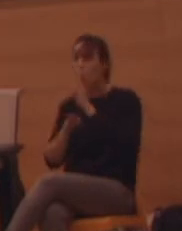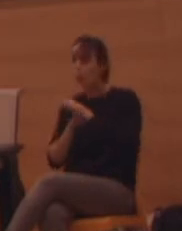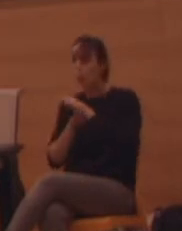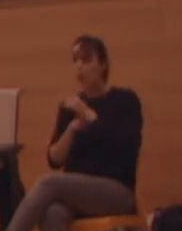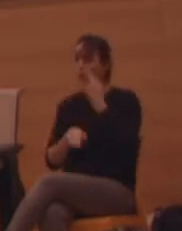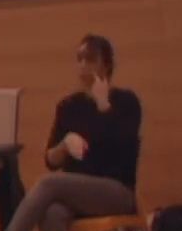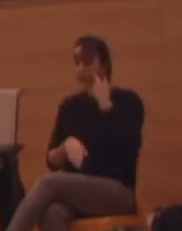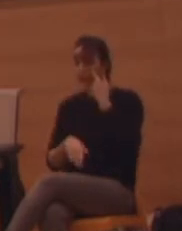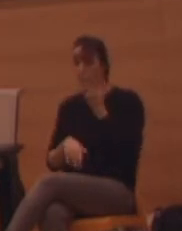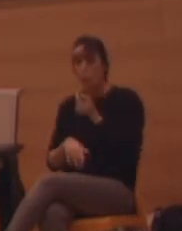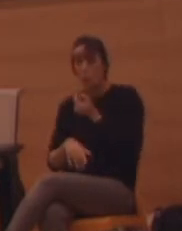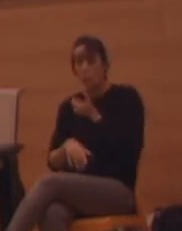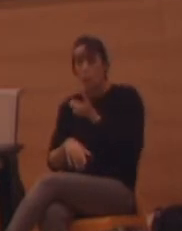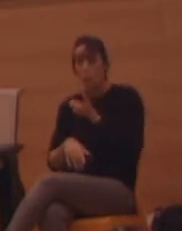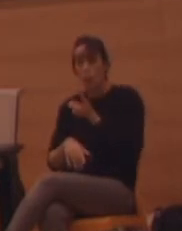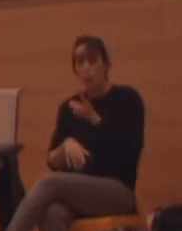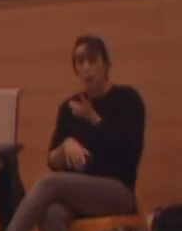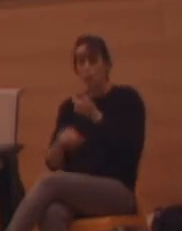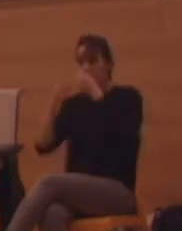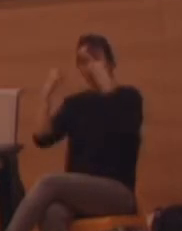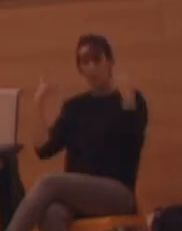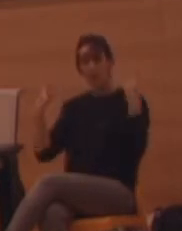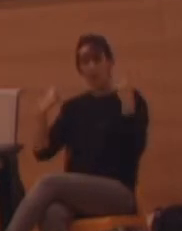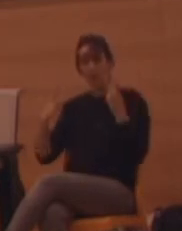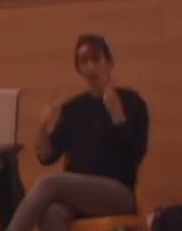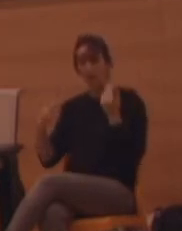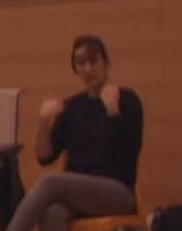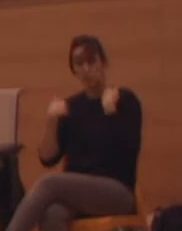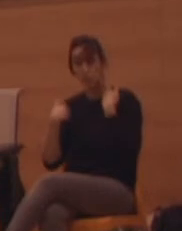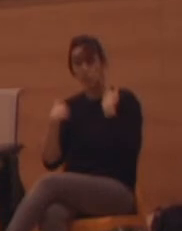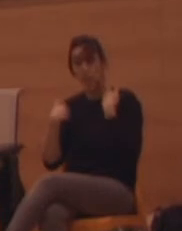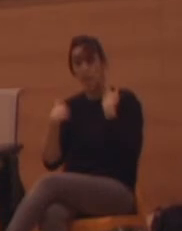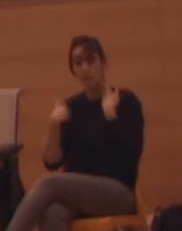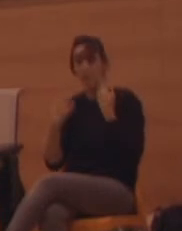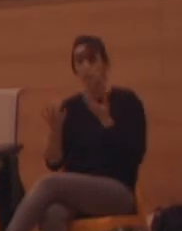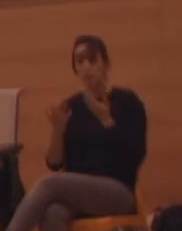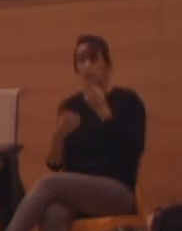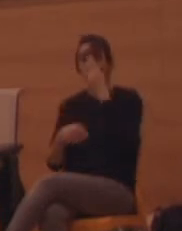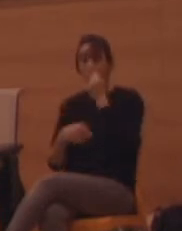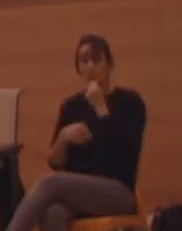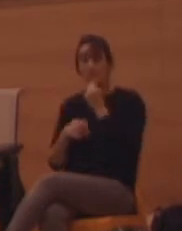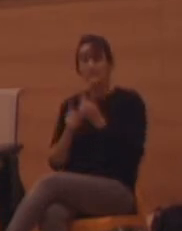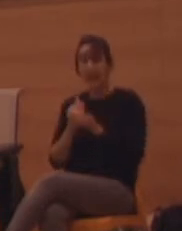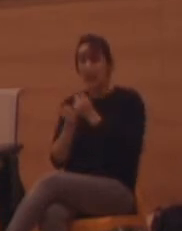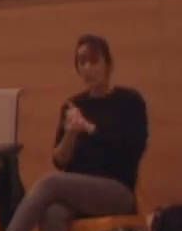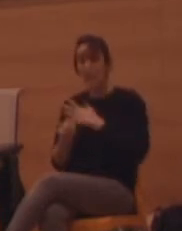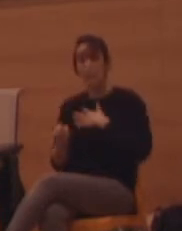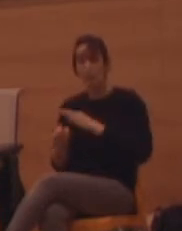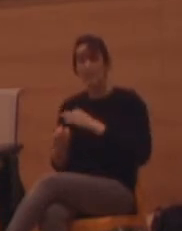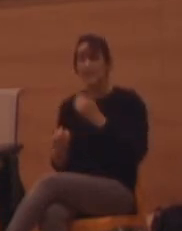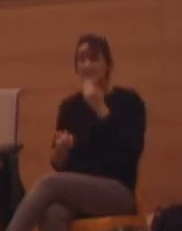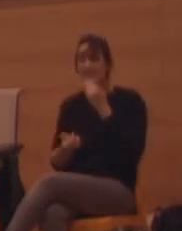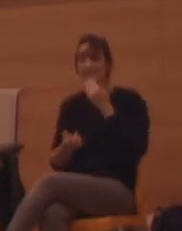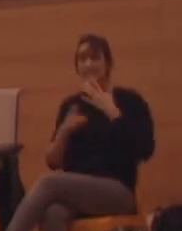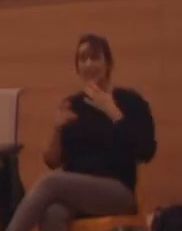vigilado la enfermería que le trate, ¿no? Son pies que se momifican, que normalmente, si no tienen